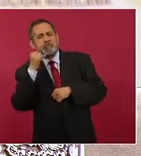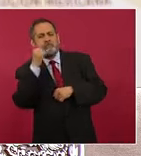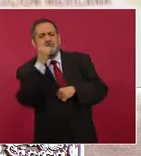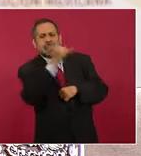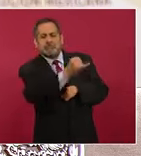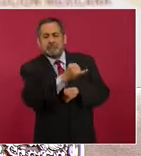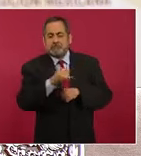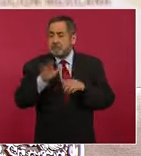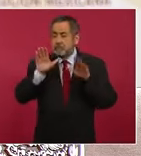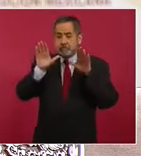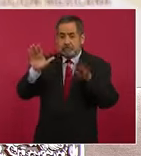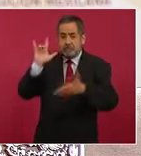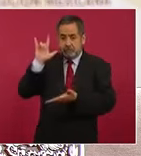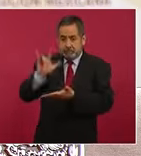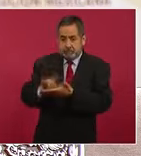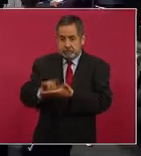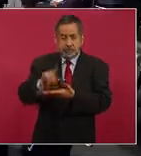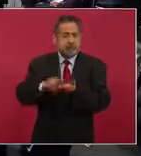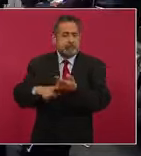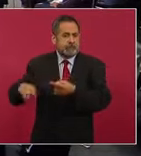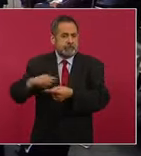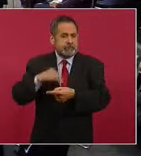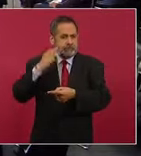aeropuerto de Mazatlán,